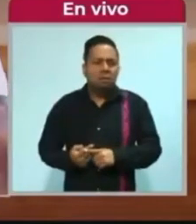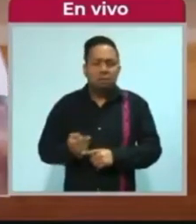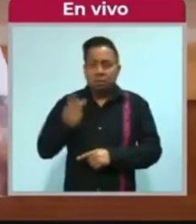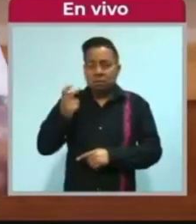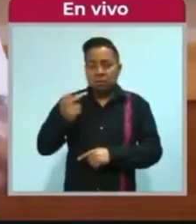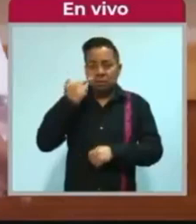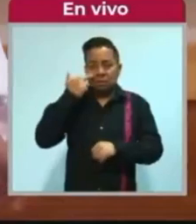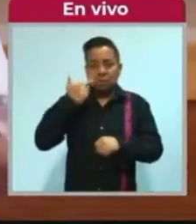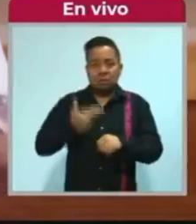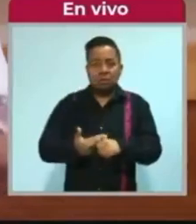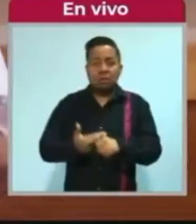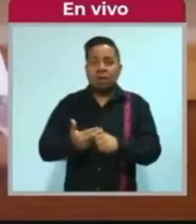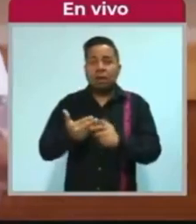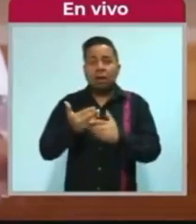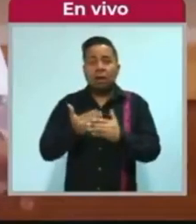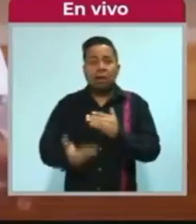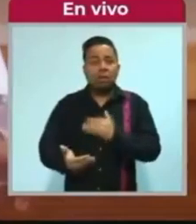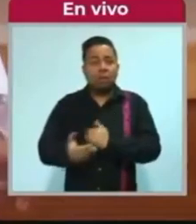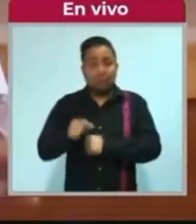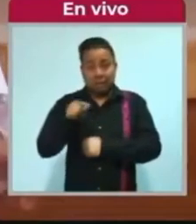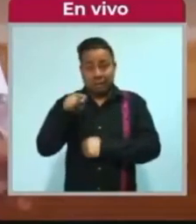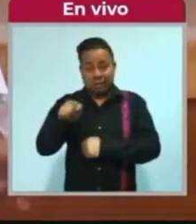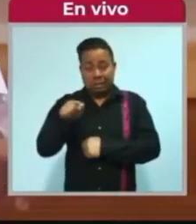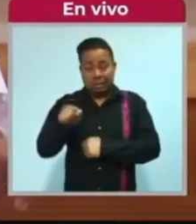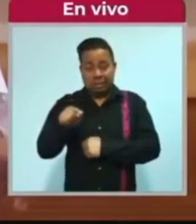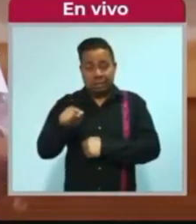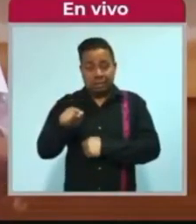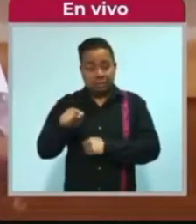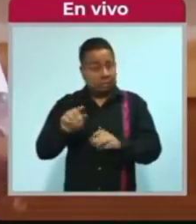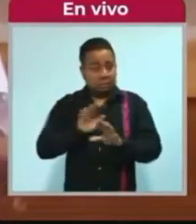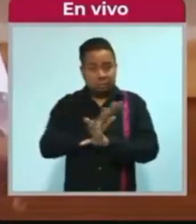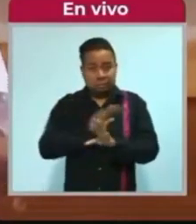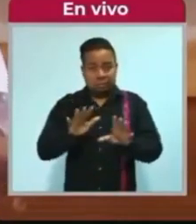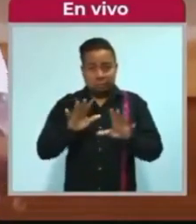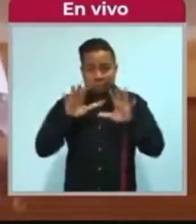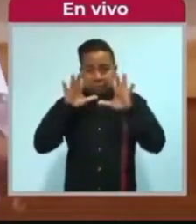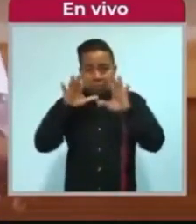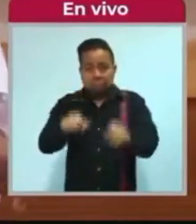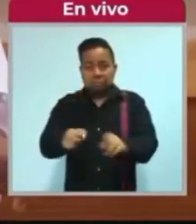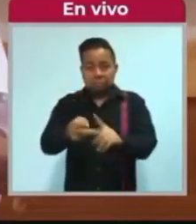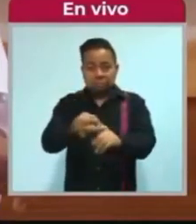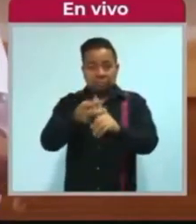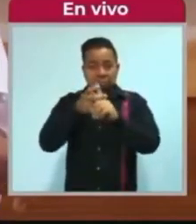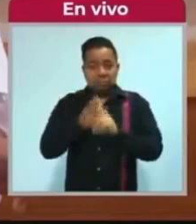ese responsable hoy está ya detenido.